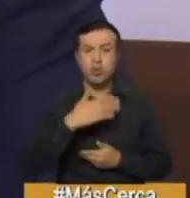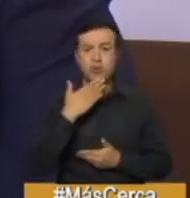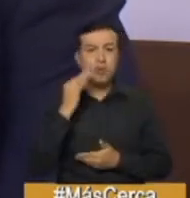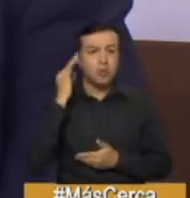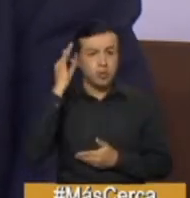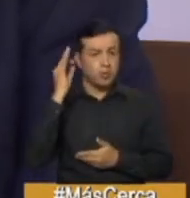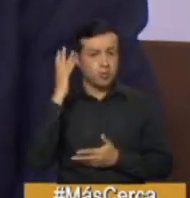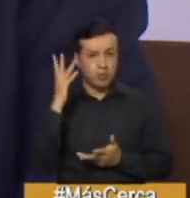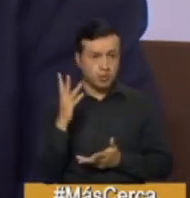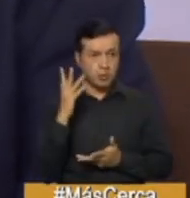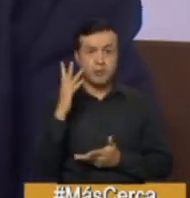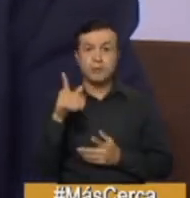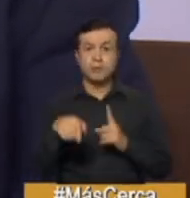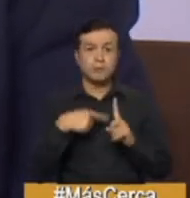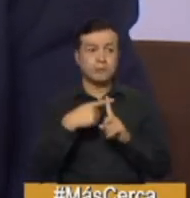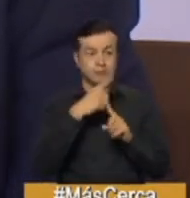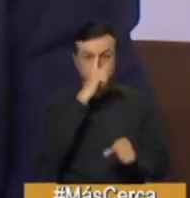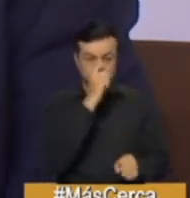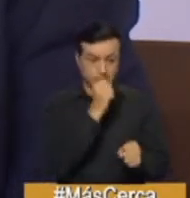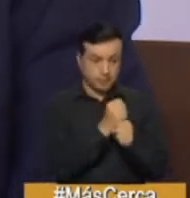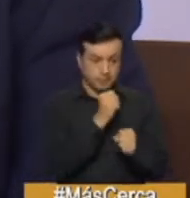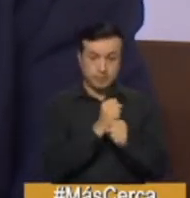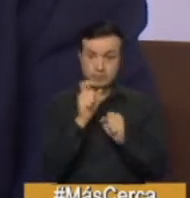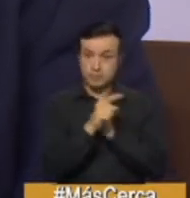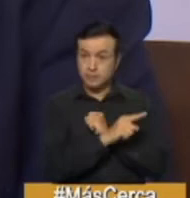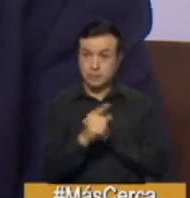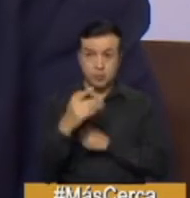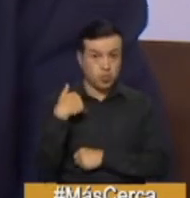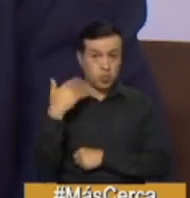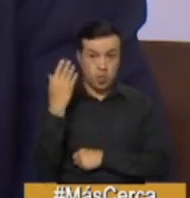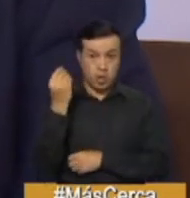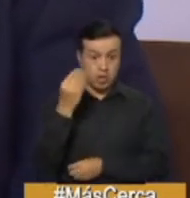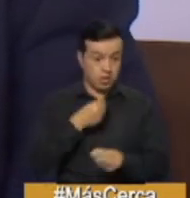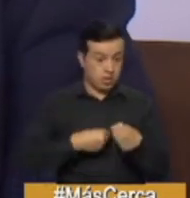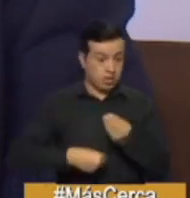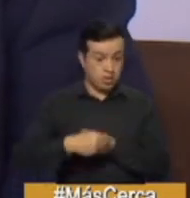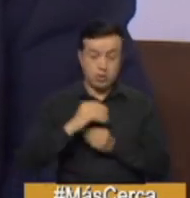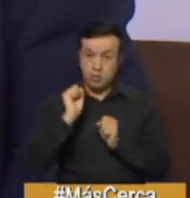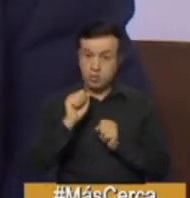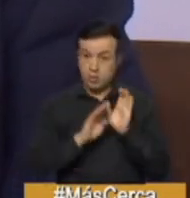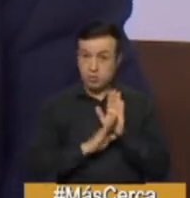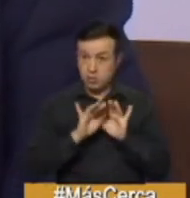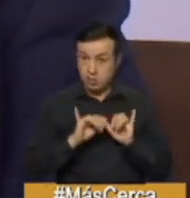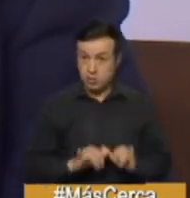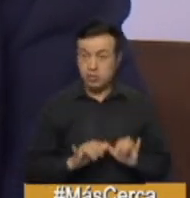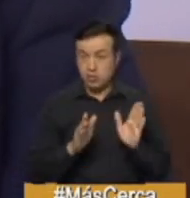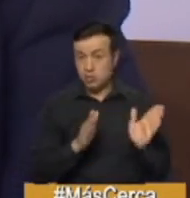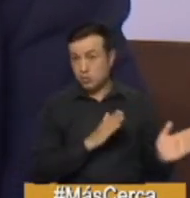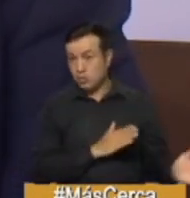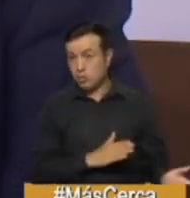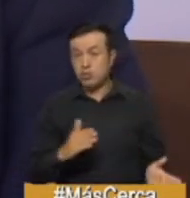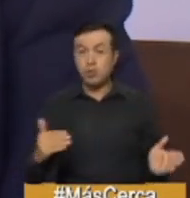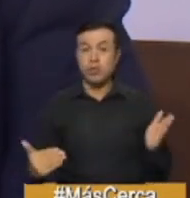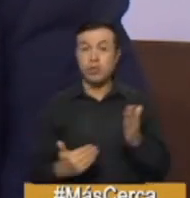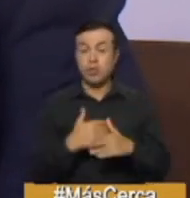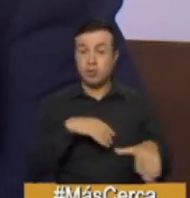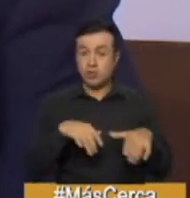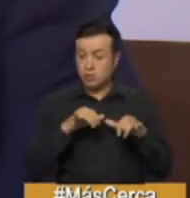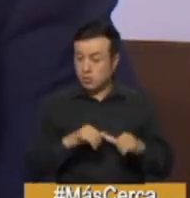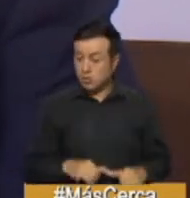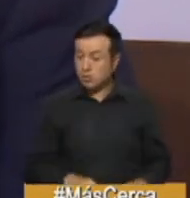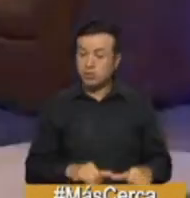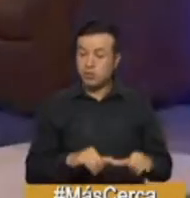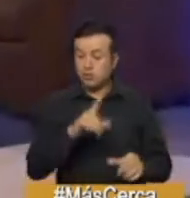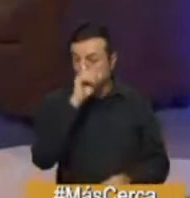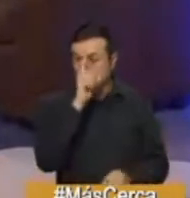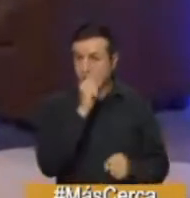futuro y que una mano de obra un trabajador que no cuente con la inversión del capital del empleador hacia una nueva actividad no va a tener